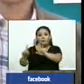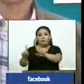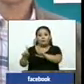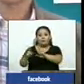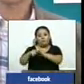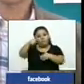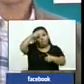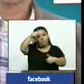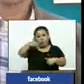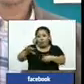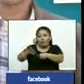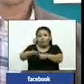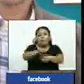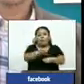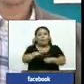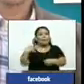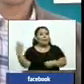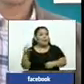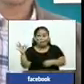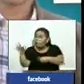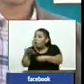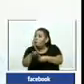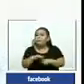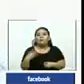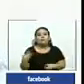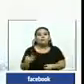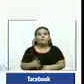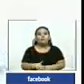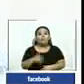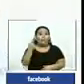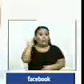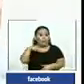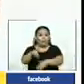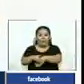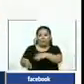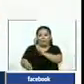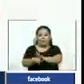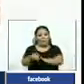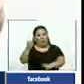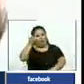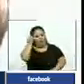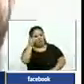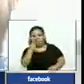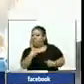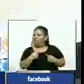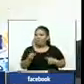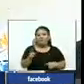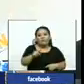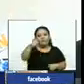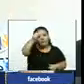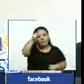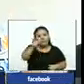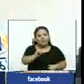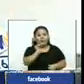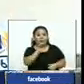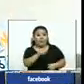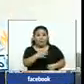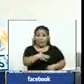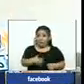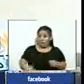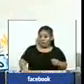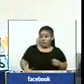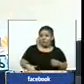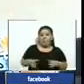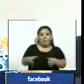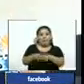se aprueban las cosas cuando se necesita mayoría calificada. Guillermo Gallegos lanzó duras críticas contra Gustavo López y sostuvo que el presidente del COENA